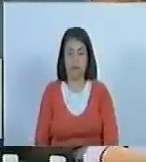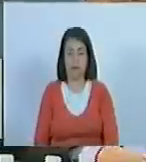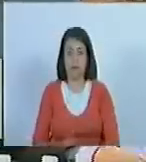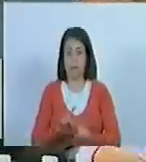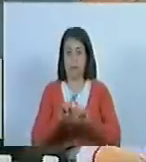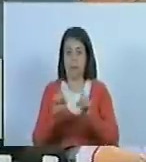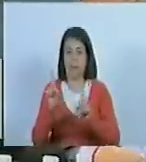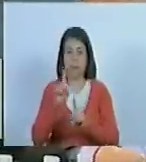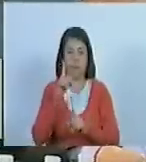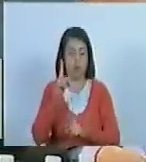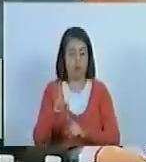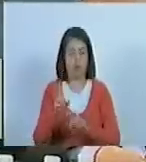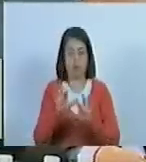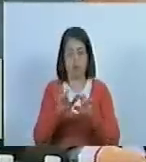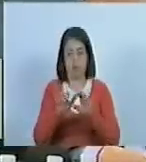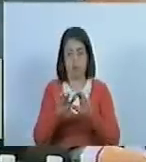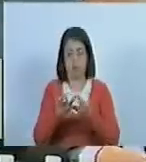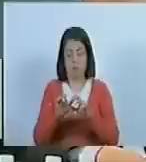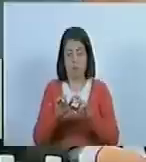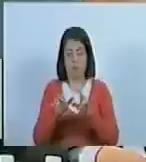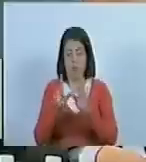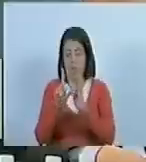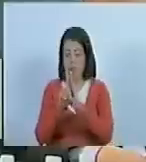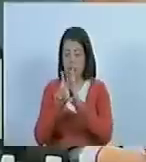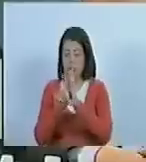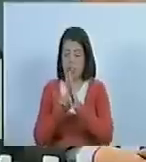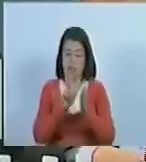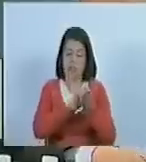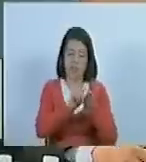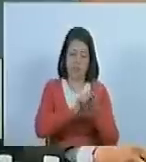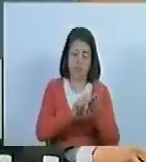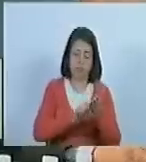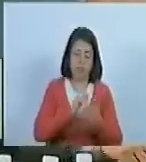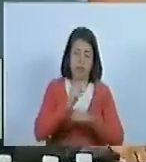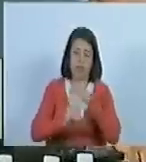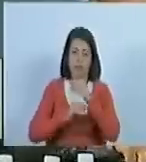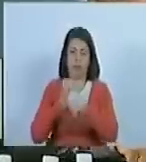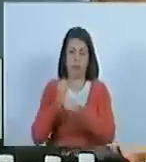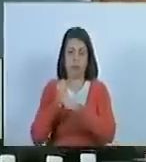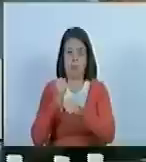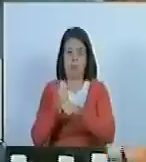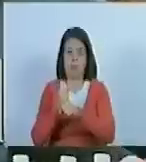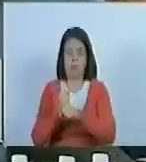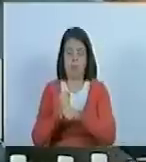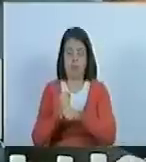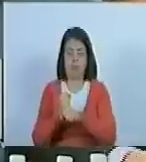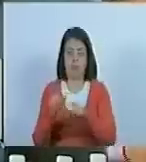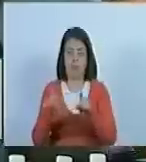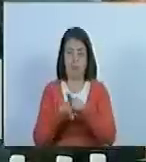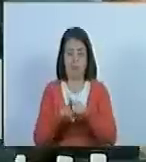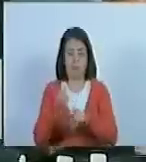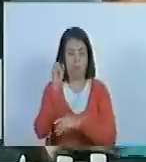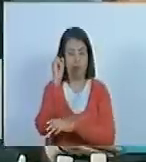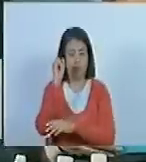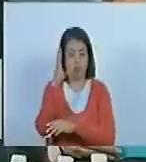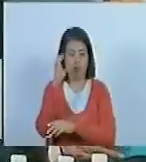Pero no debemos solo redactar leyes, también tenemos que hacer el trabajo como